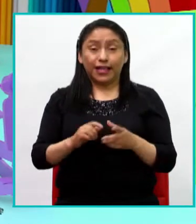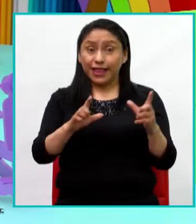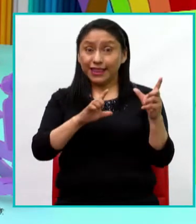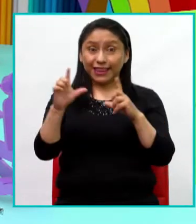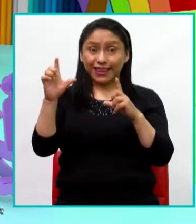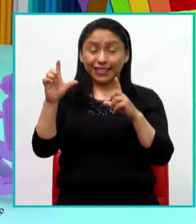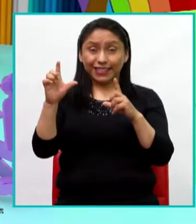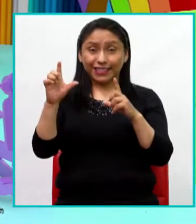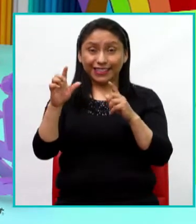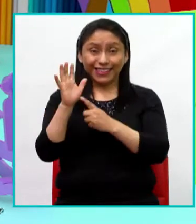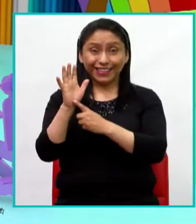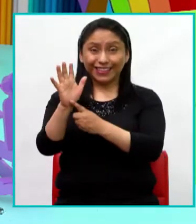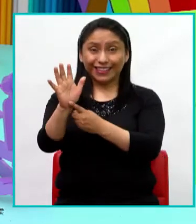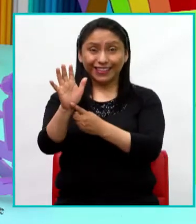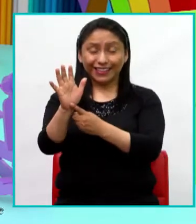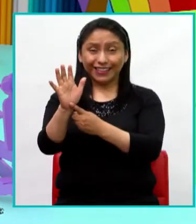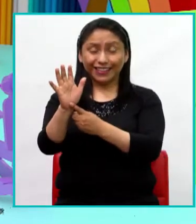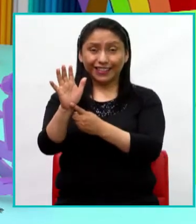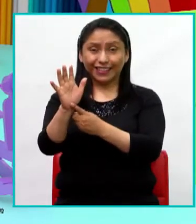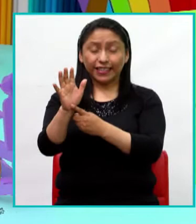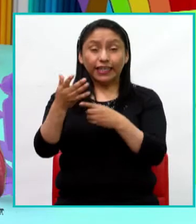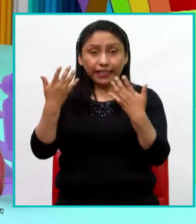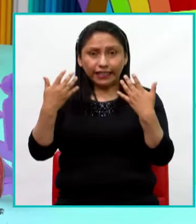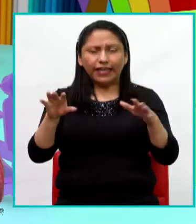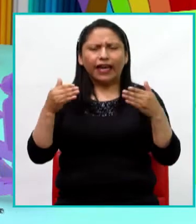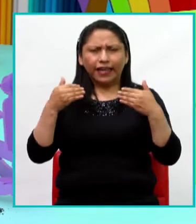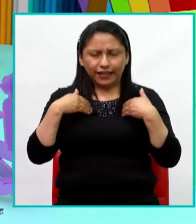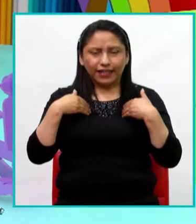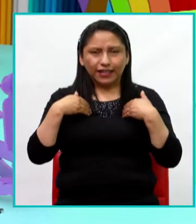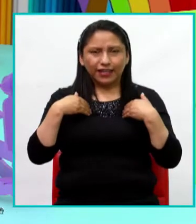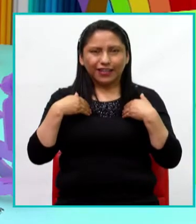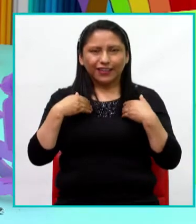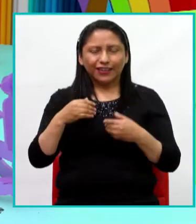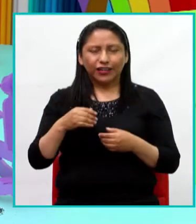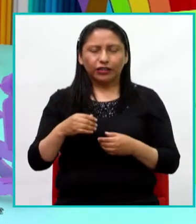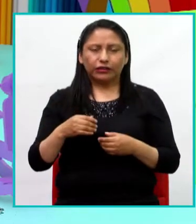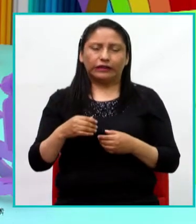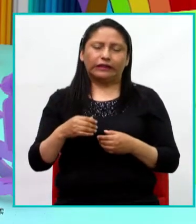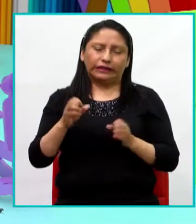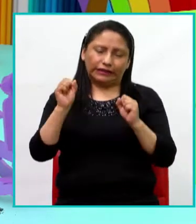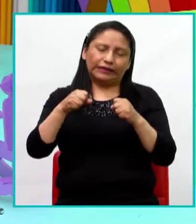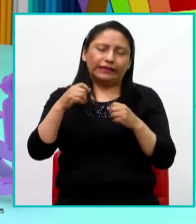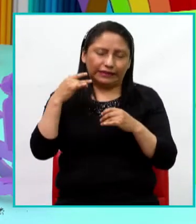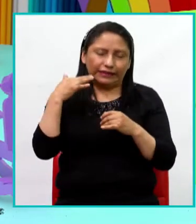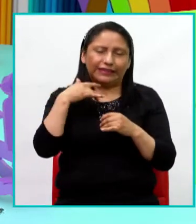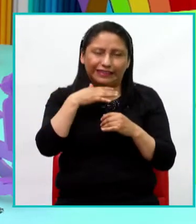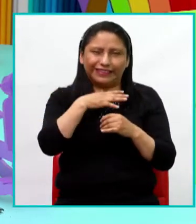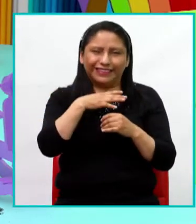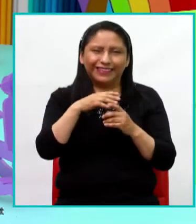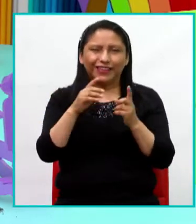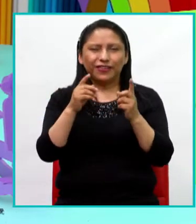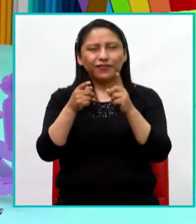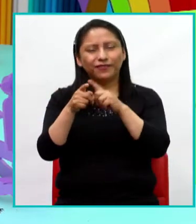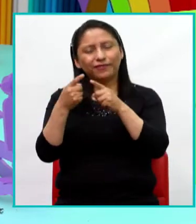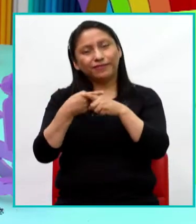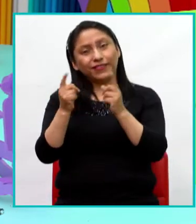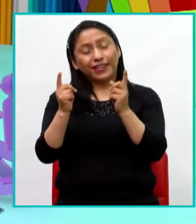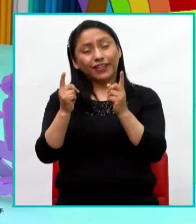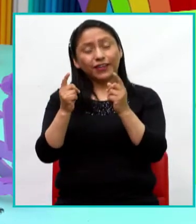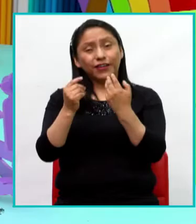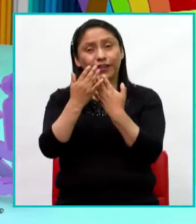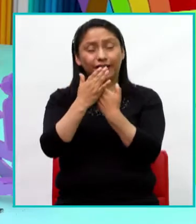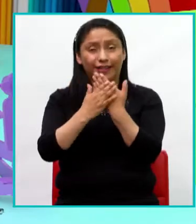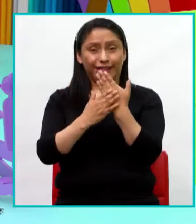¡Listo! ¡Miren! Ya tengo aquí mi masa. Me he manchado todo un poco, pero ahora con mi